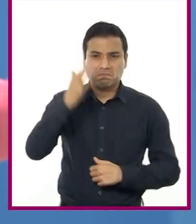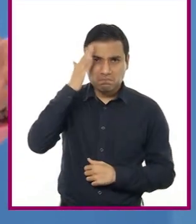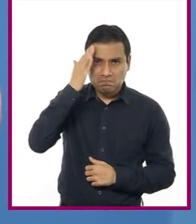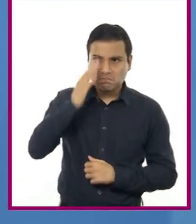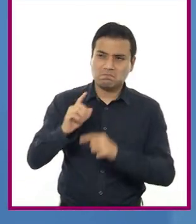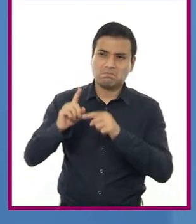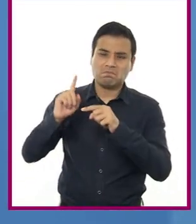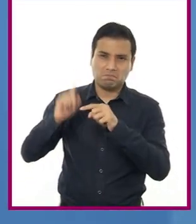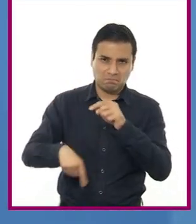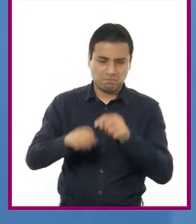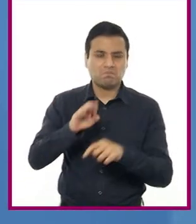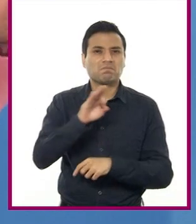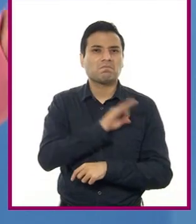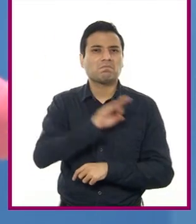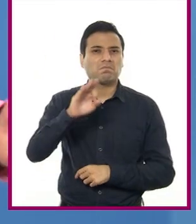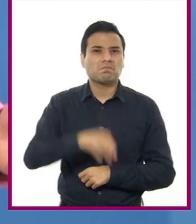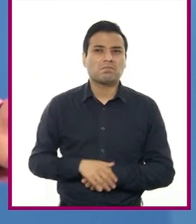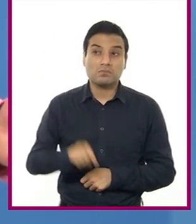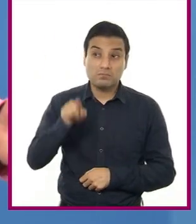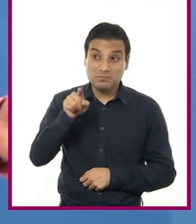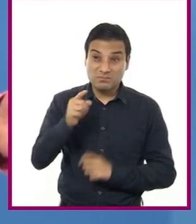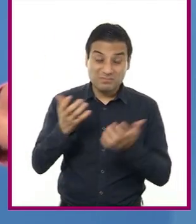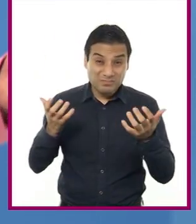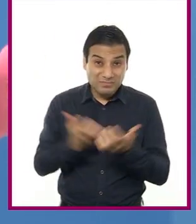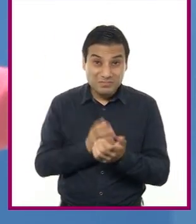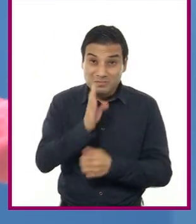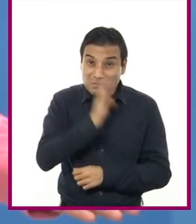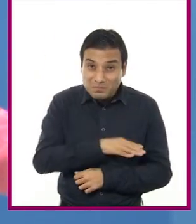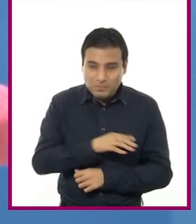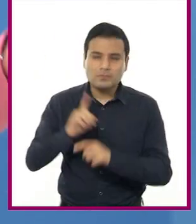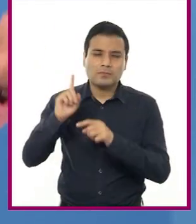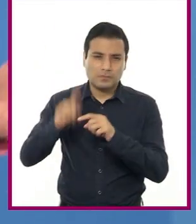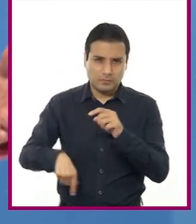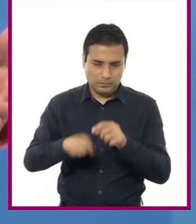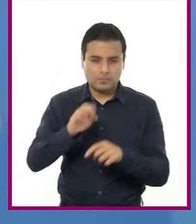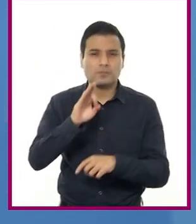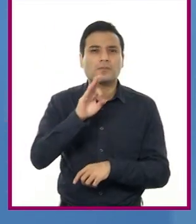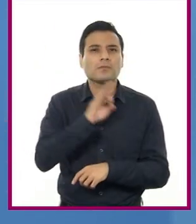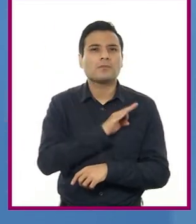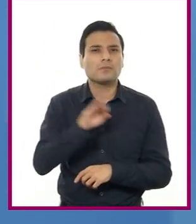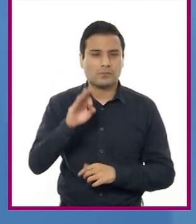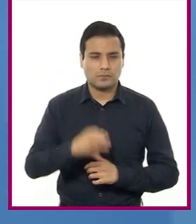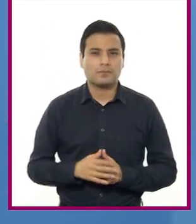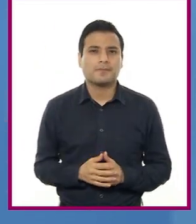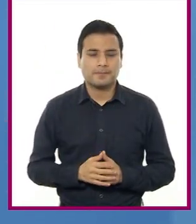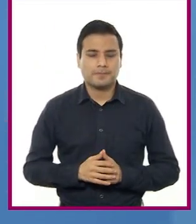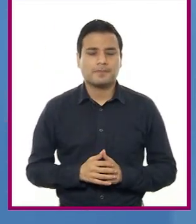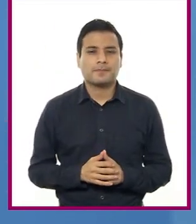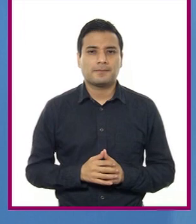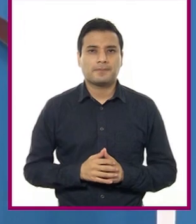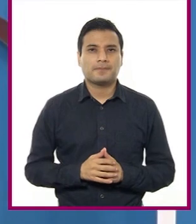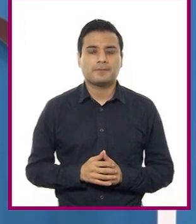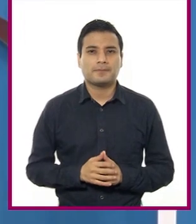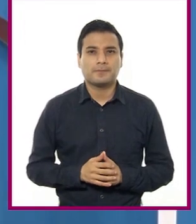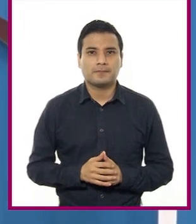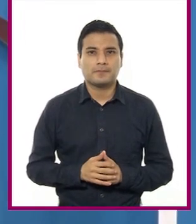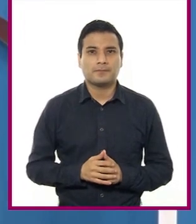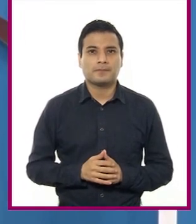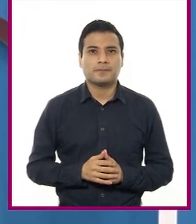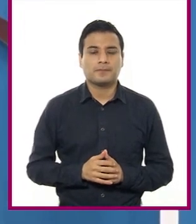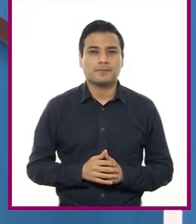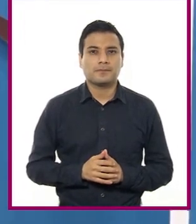autoridad si ésta no cumple con sus responsabilidades o incurre en acciones delictivas.